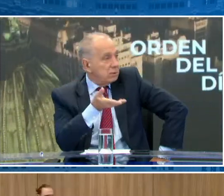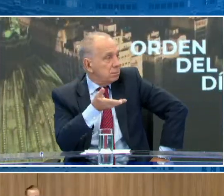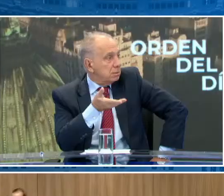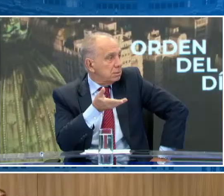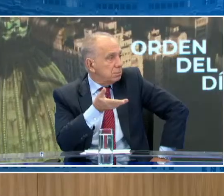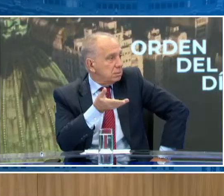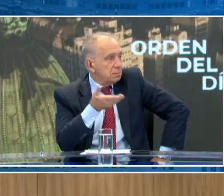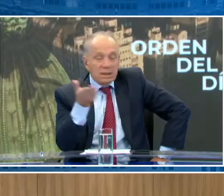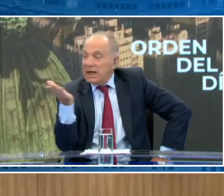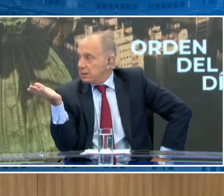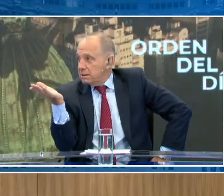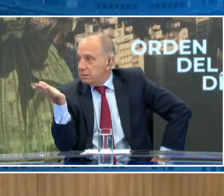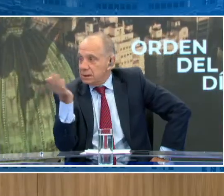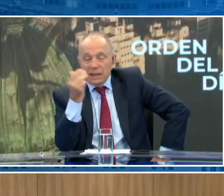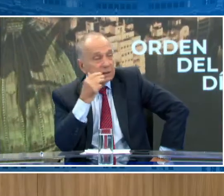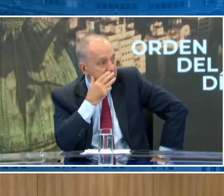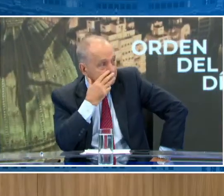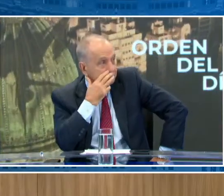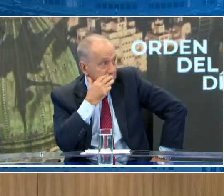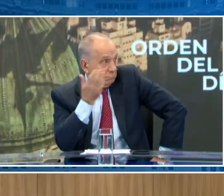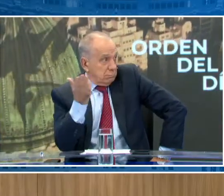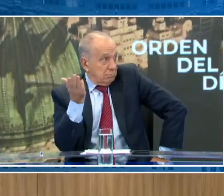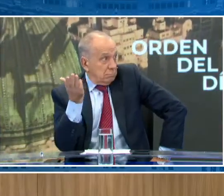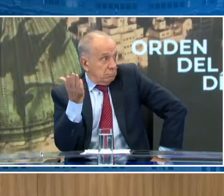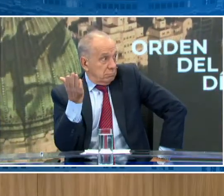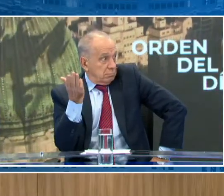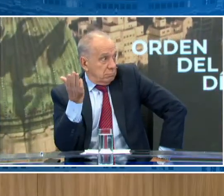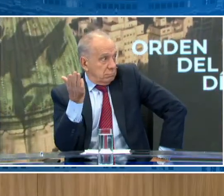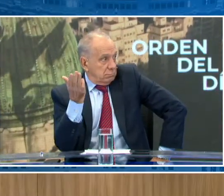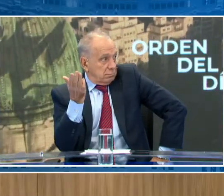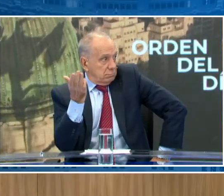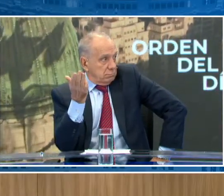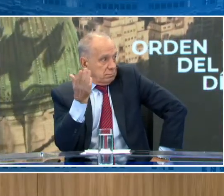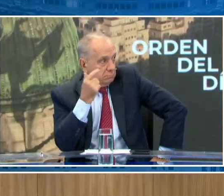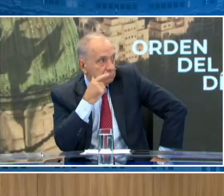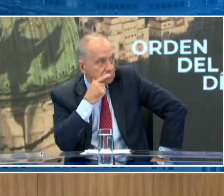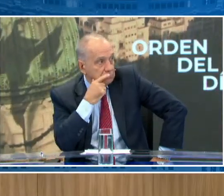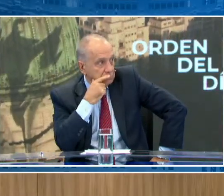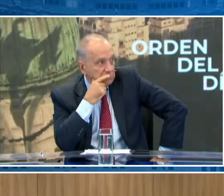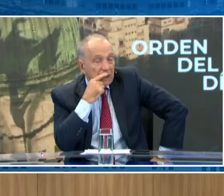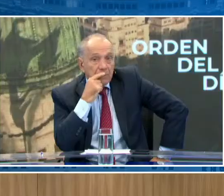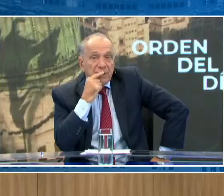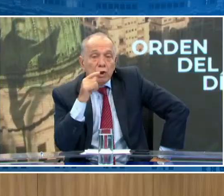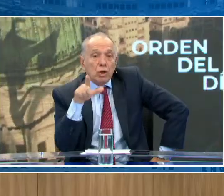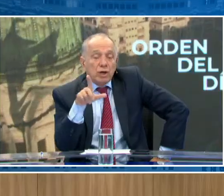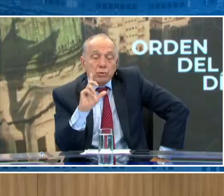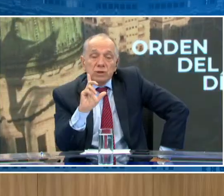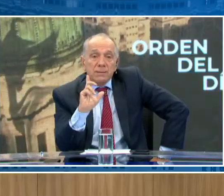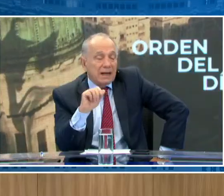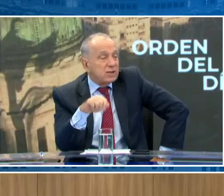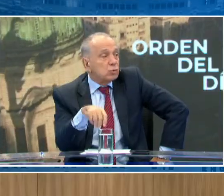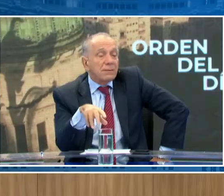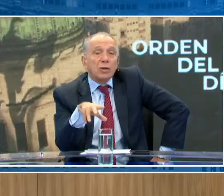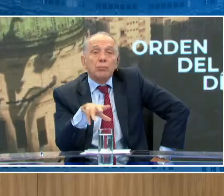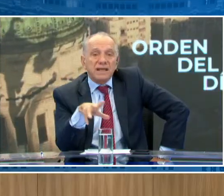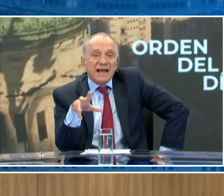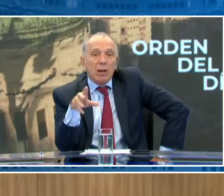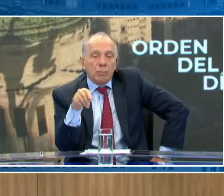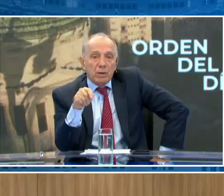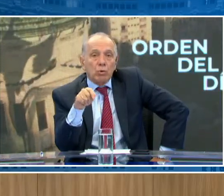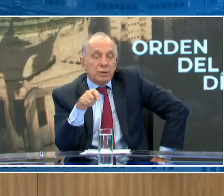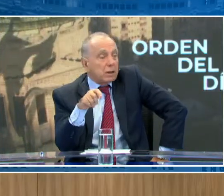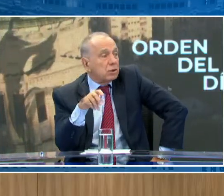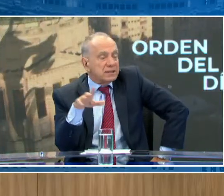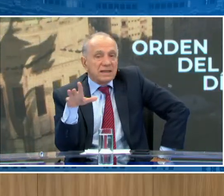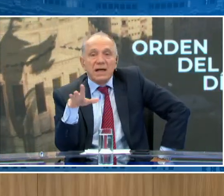Claro. pueden meter Claro. cualquier Claro. cosa. Ujú. Claro. Esa fue la respuesta concreta. Así que Nada. Pero digo, De hecho, es un tema complicado